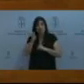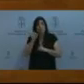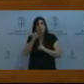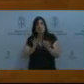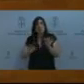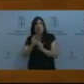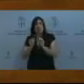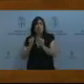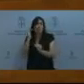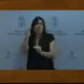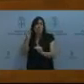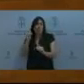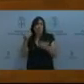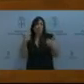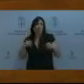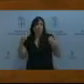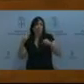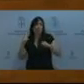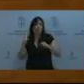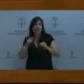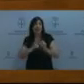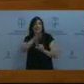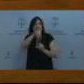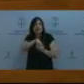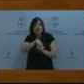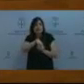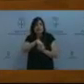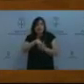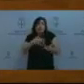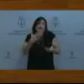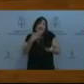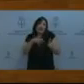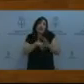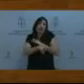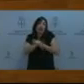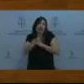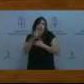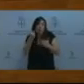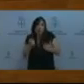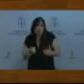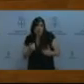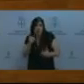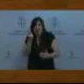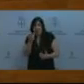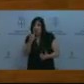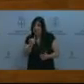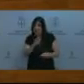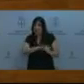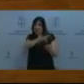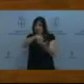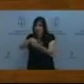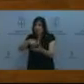dentro de la disponibilidad de recursos personales y económicos para los equipamientos nos consta, y ayer ya se hizo saber,